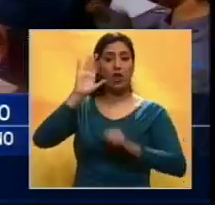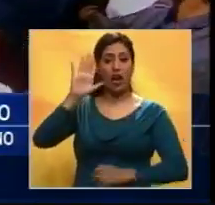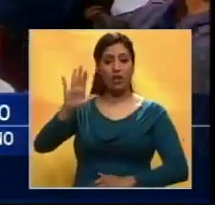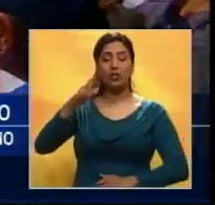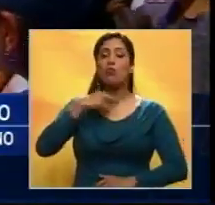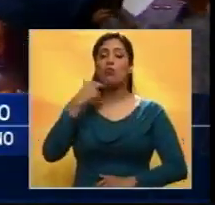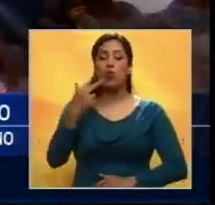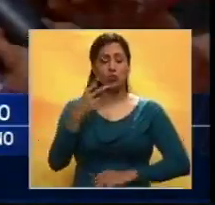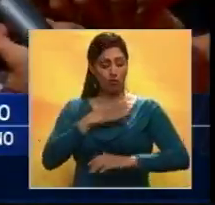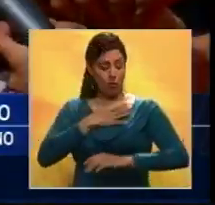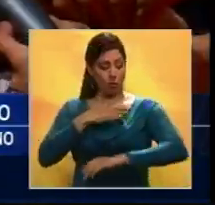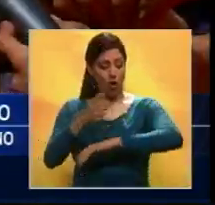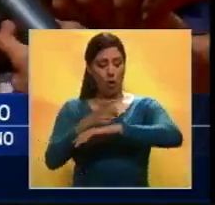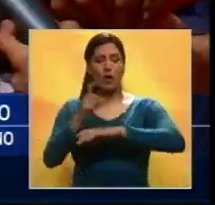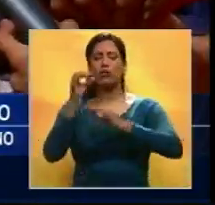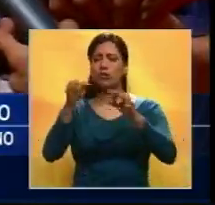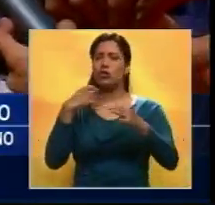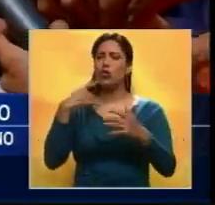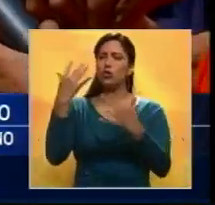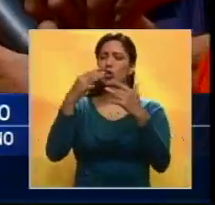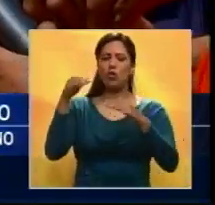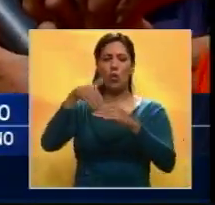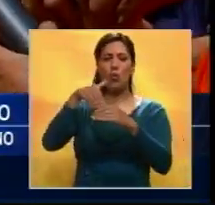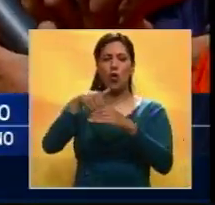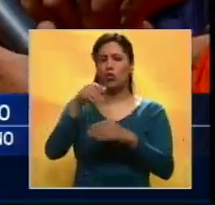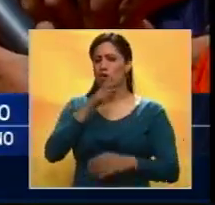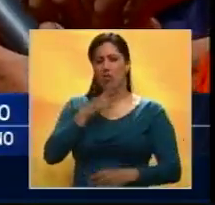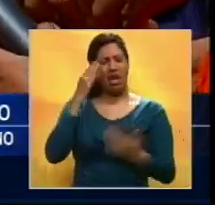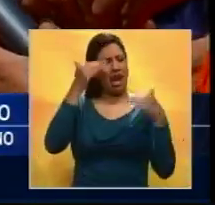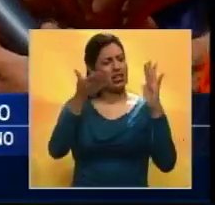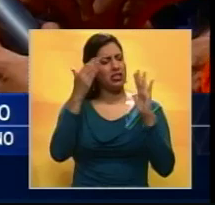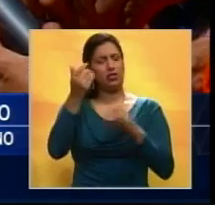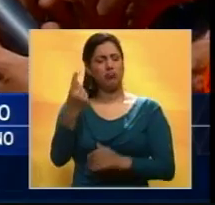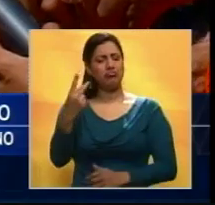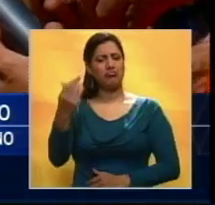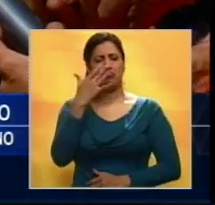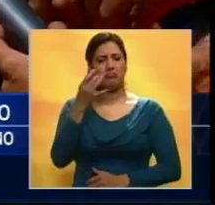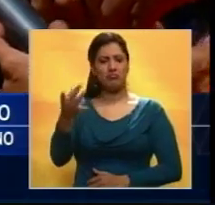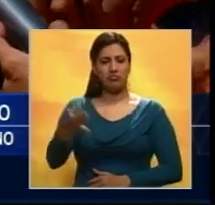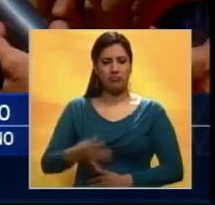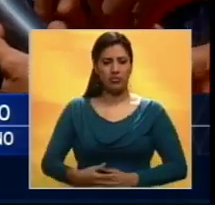de voceros del gobierno, quienes aseguran que las elecciones no son prioridad para el país.